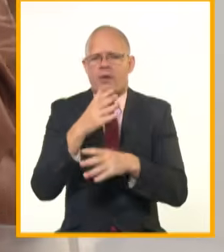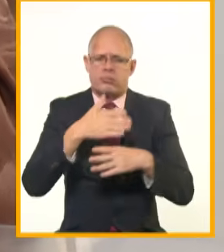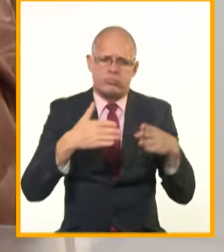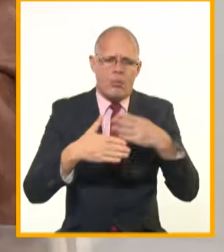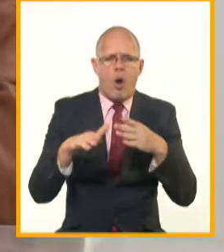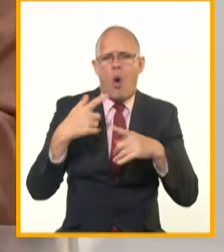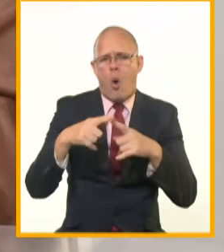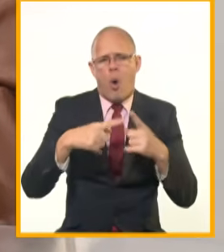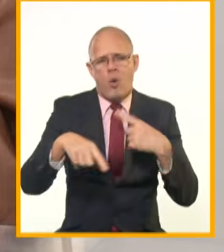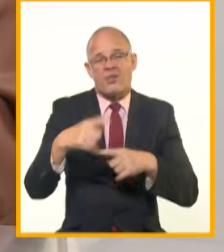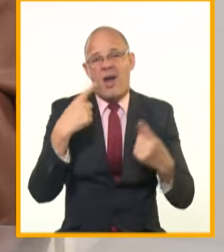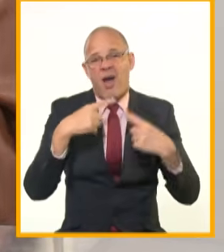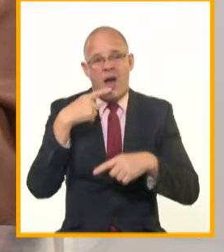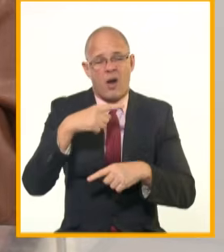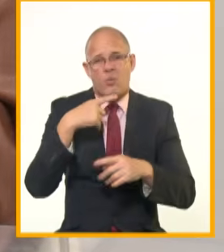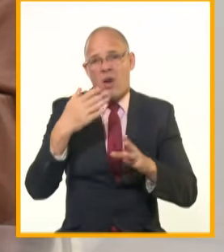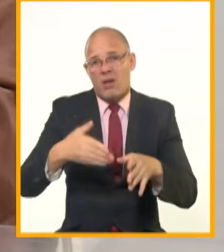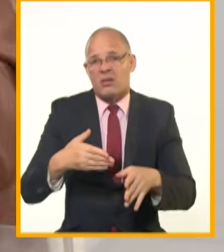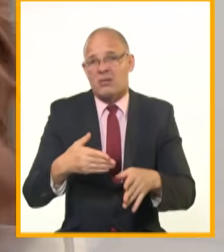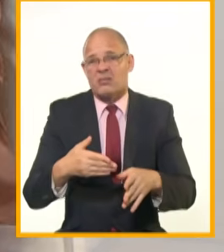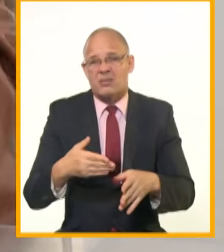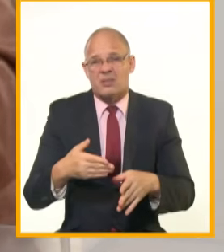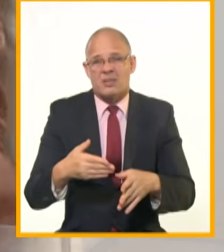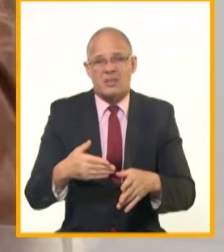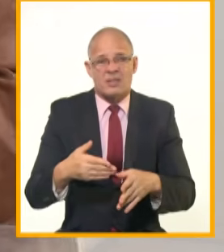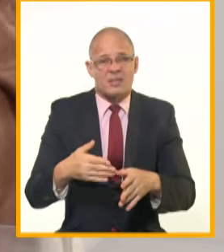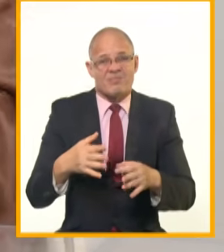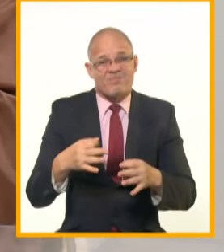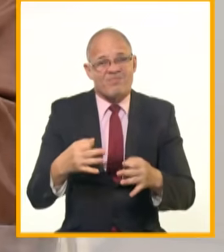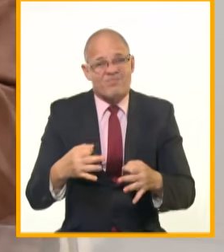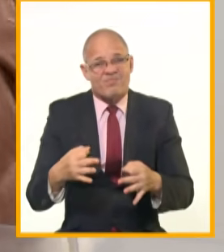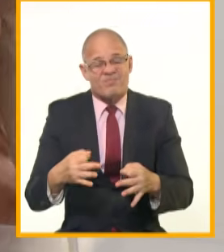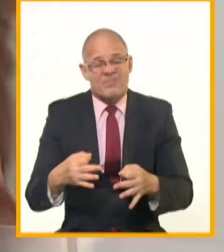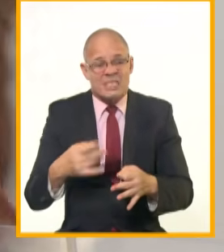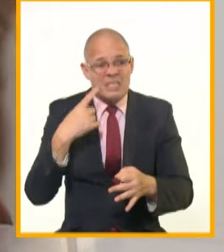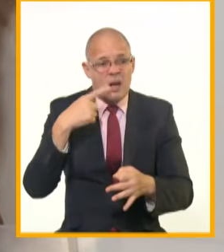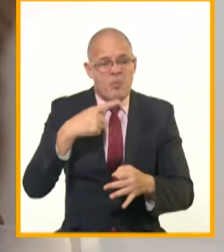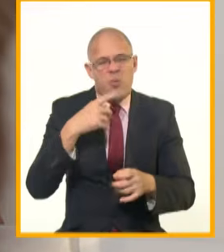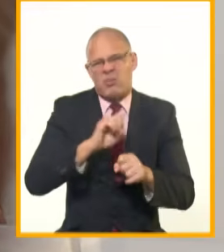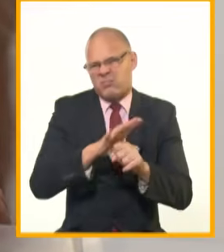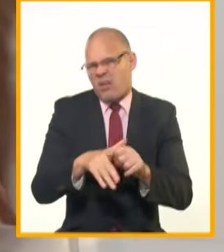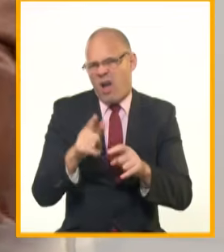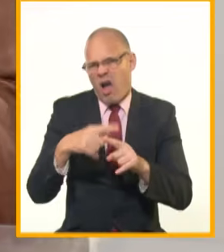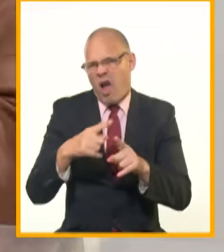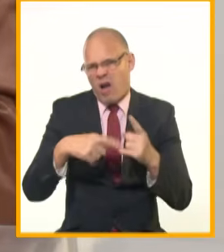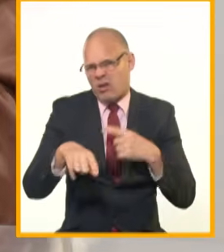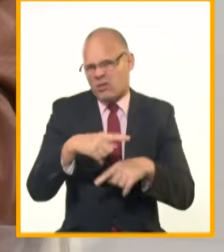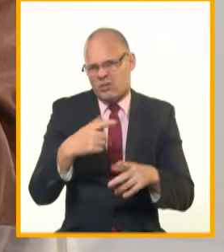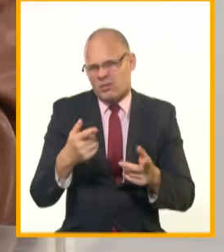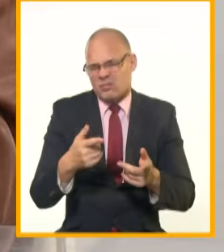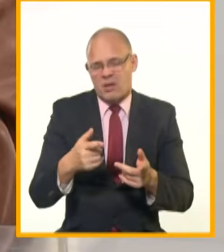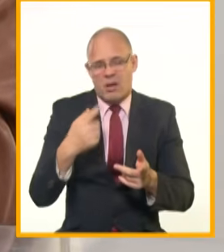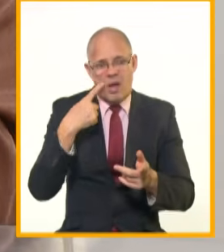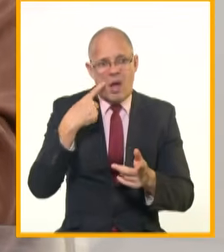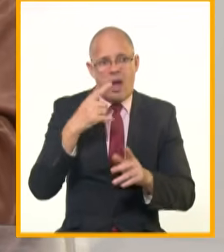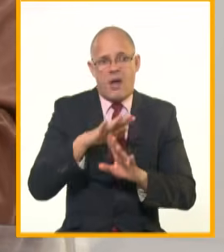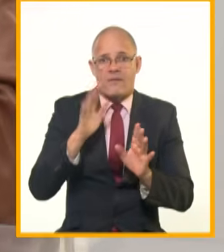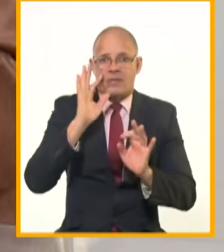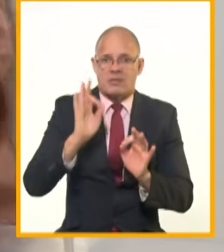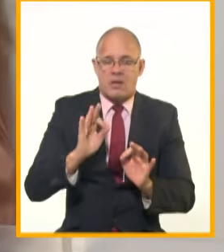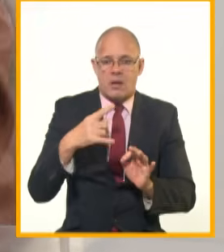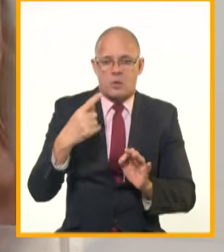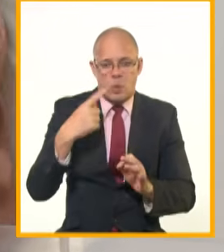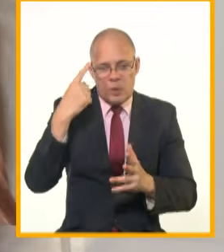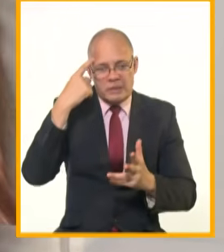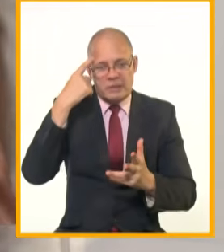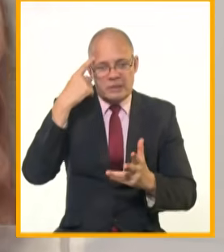que perdieron la vida. Y en medio del trabajo en la COVID, estaban trabajando hoy, a la semana nos enteramos,